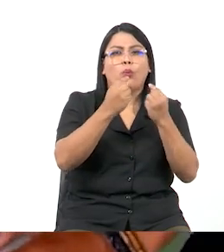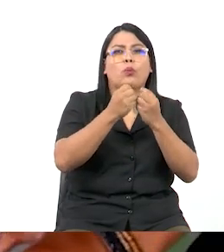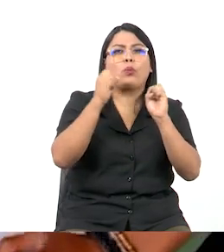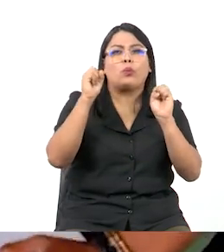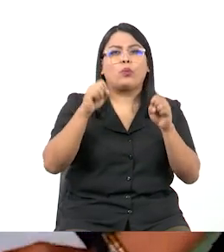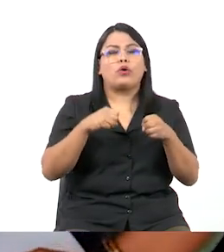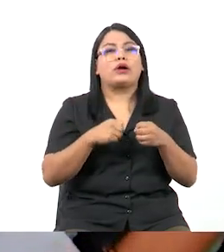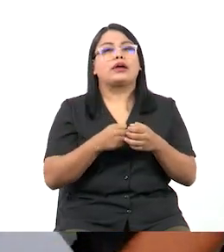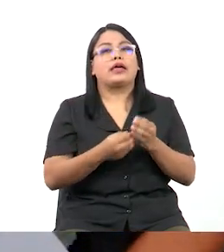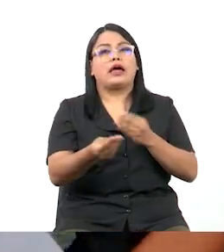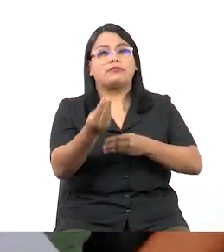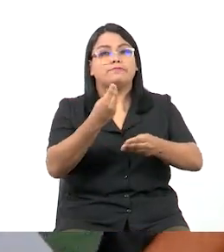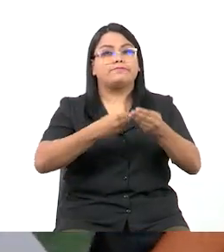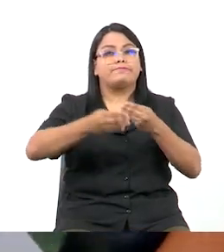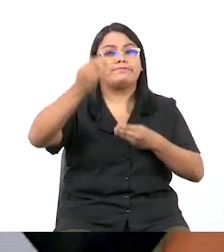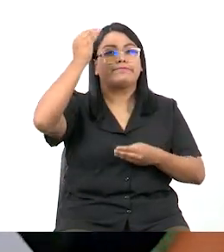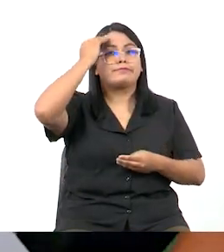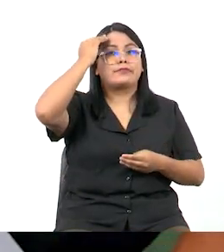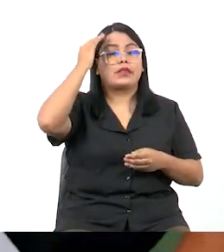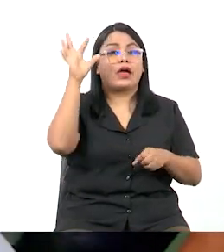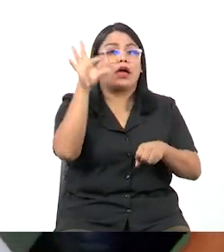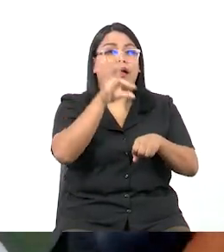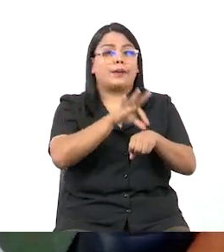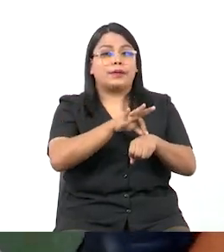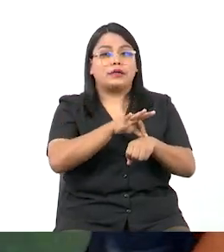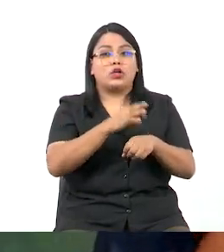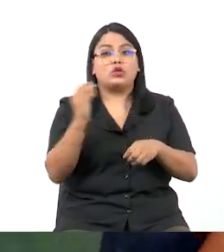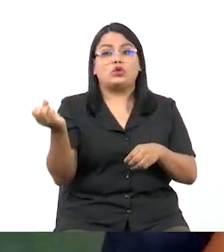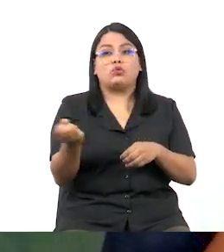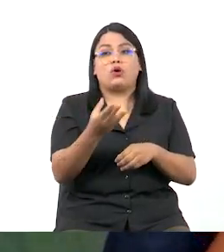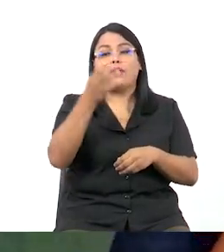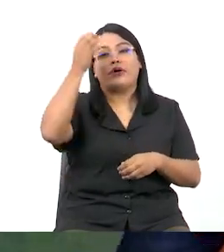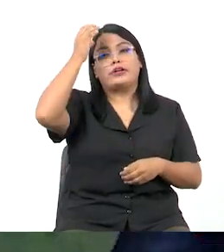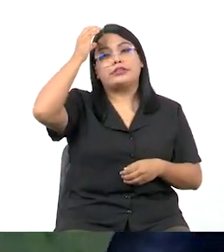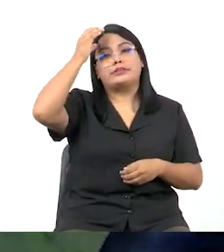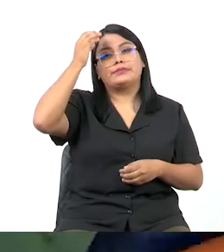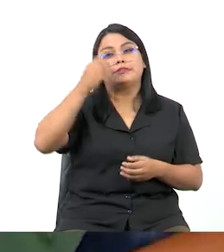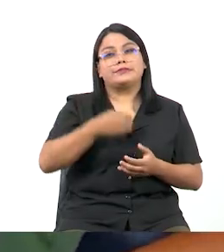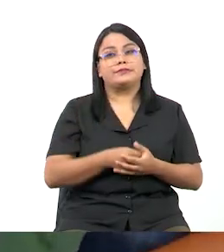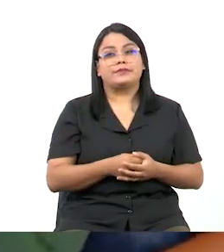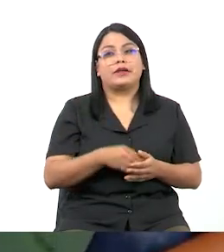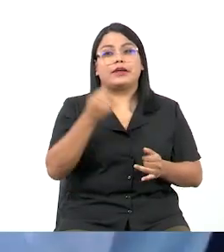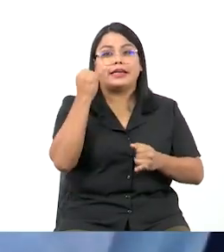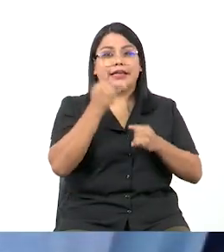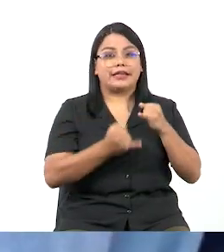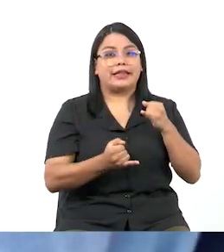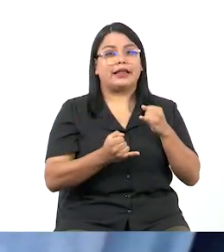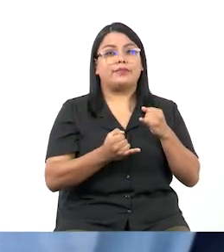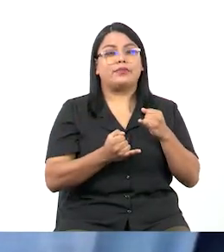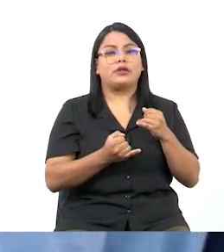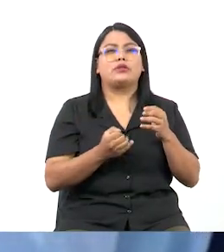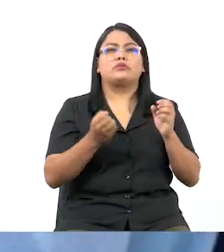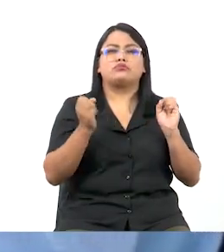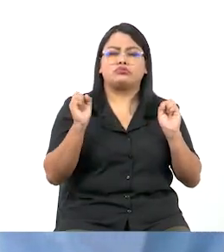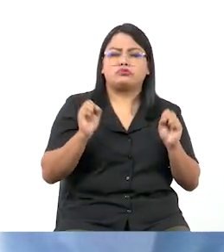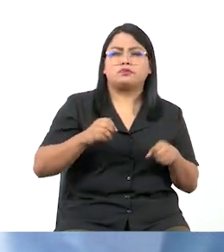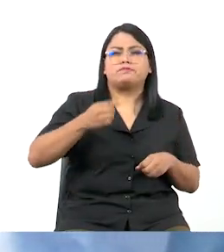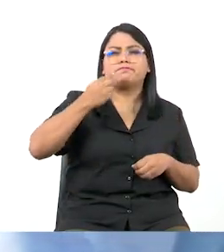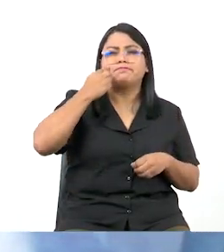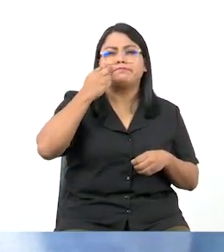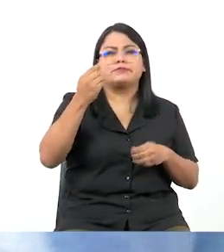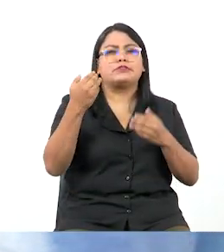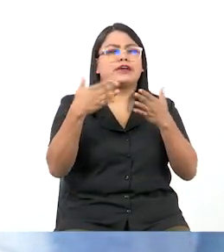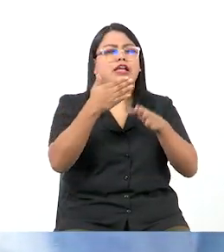grupos que permitan la confrontación de saberes, experiencias y nuevos conocimientos. Finalmente, se